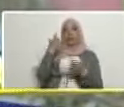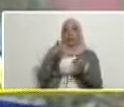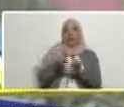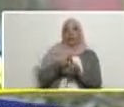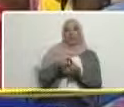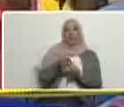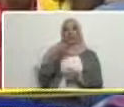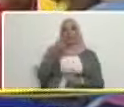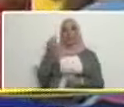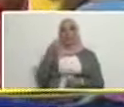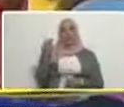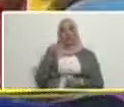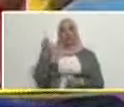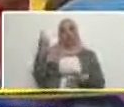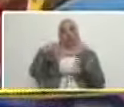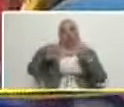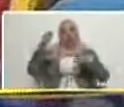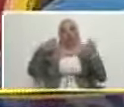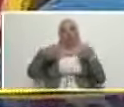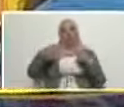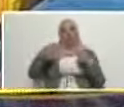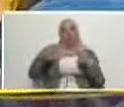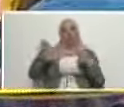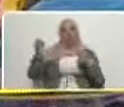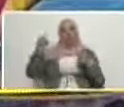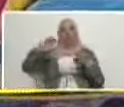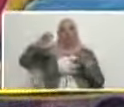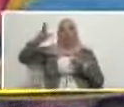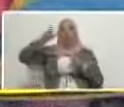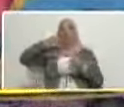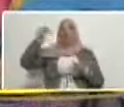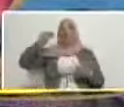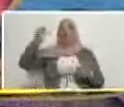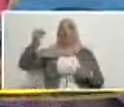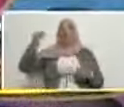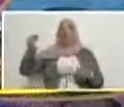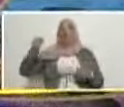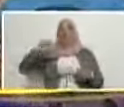muchachas, el Festival Mostacho Fest